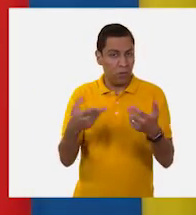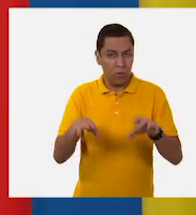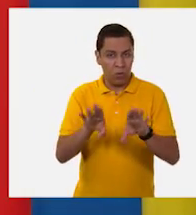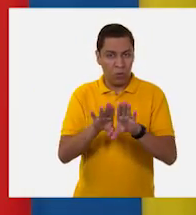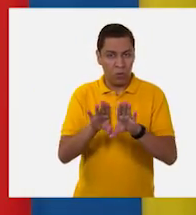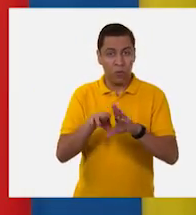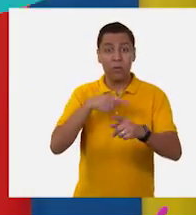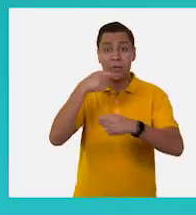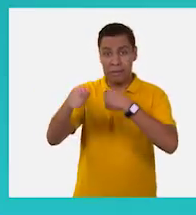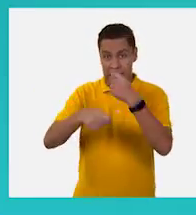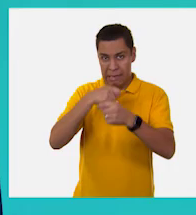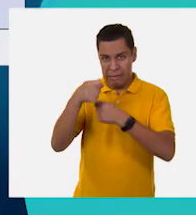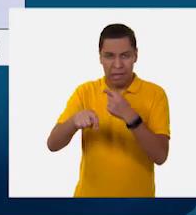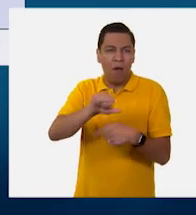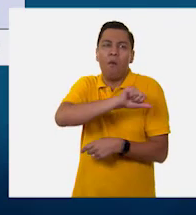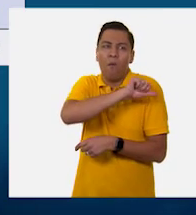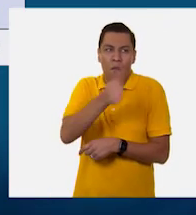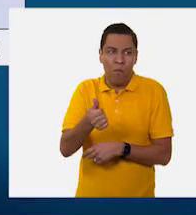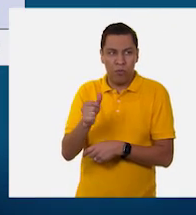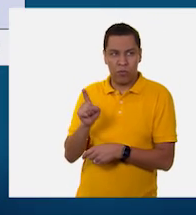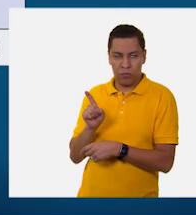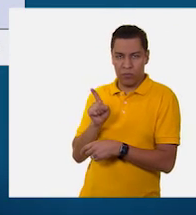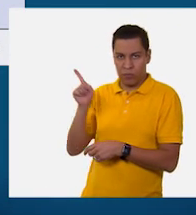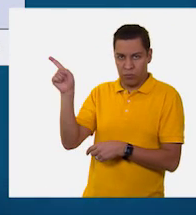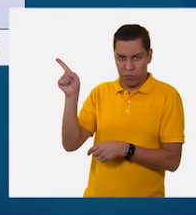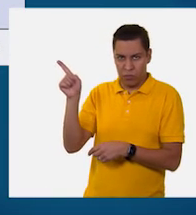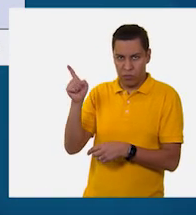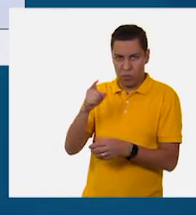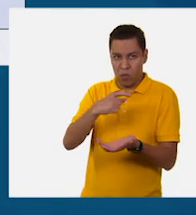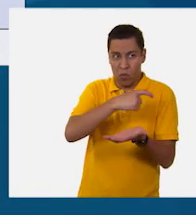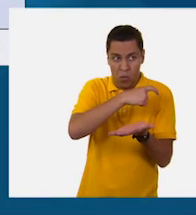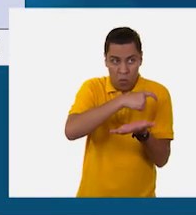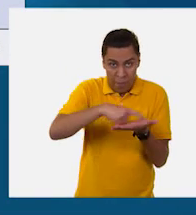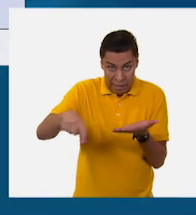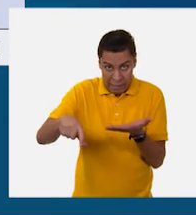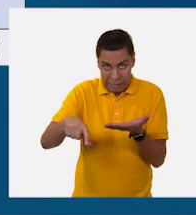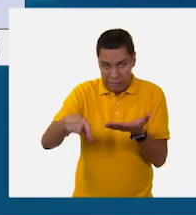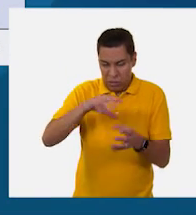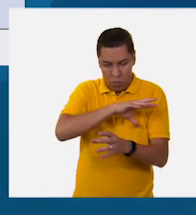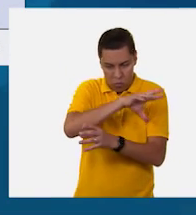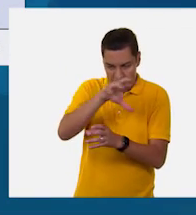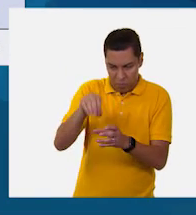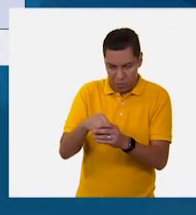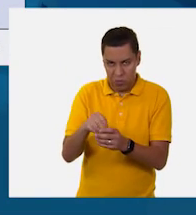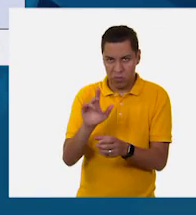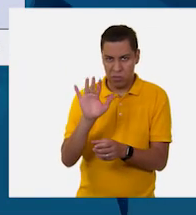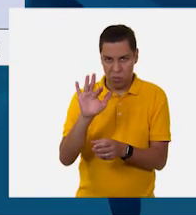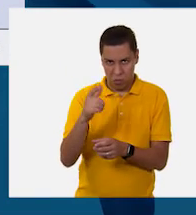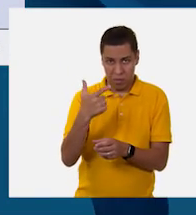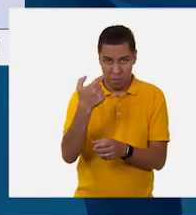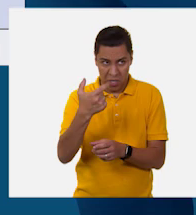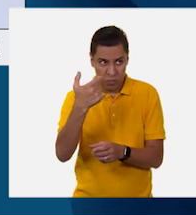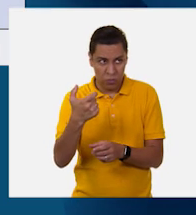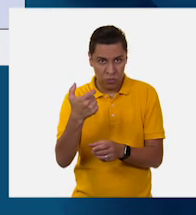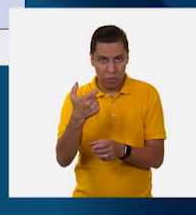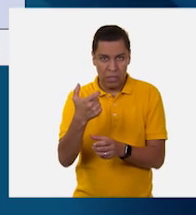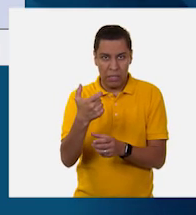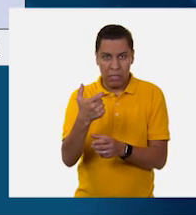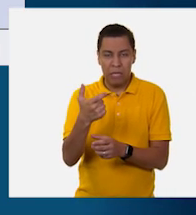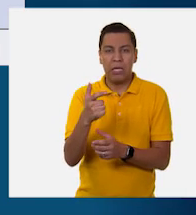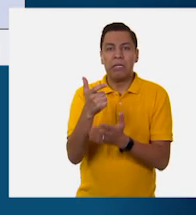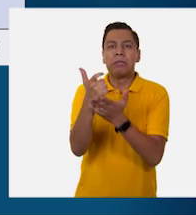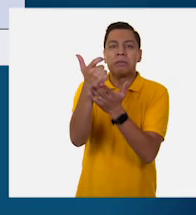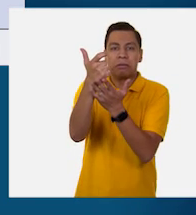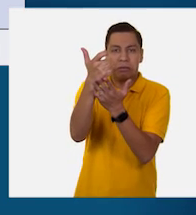tienda El Amoroso me descuentan 6 pesos por cada 50 pesos de compra. Por lo tanto, me van a descontar